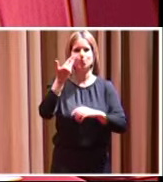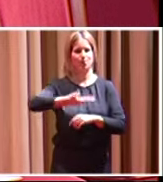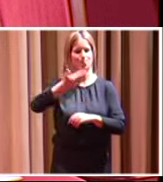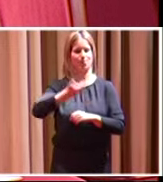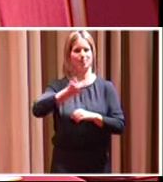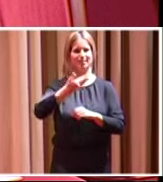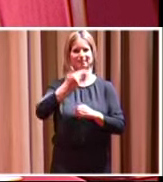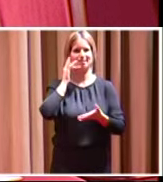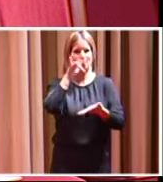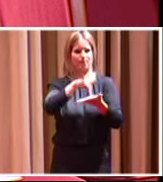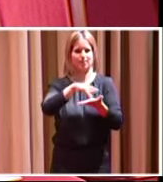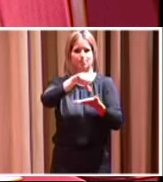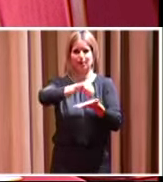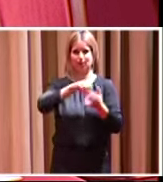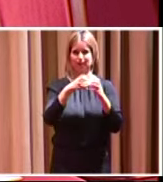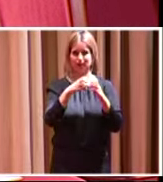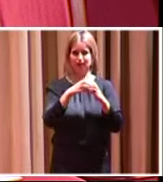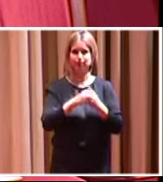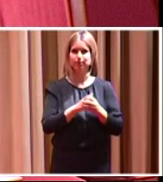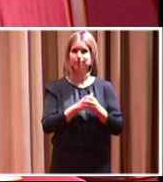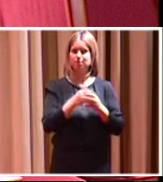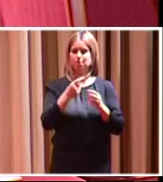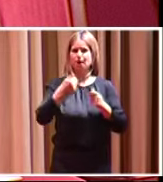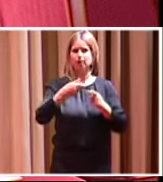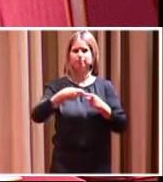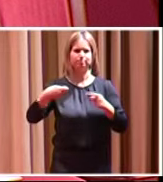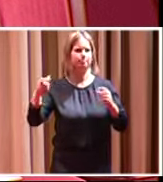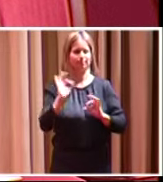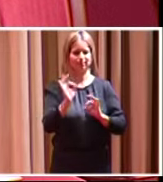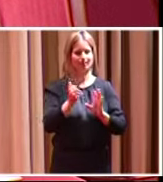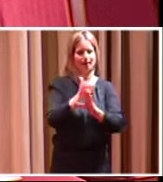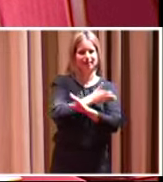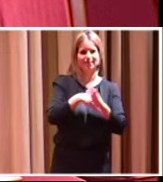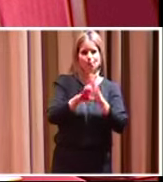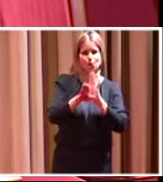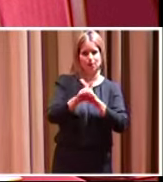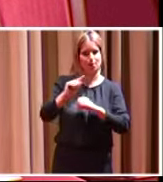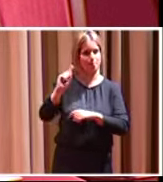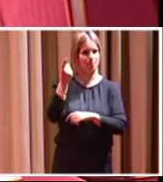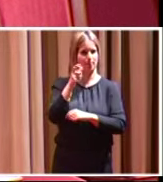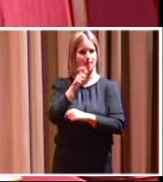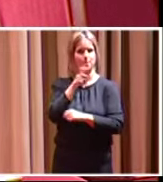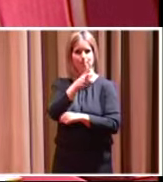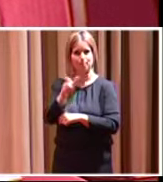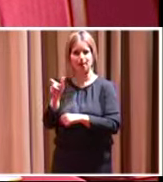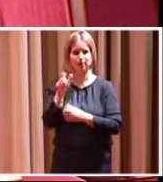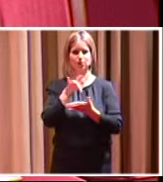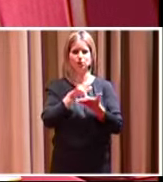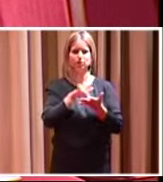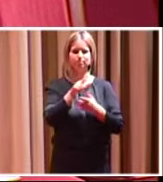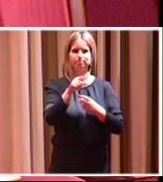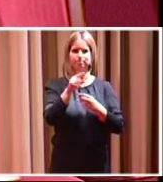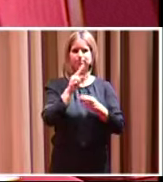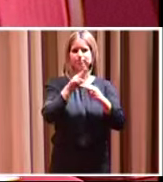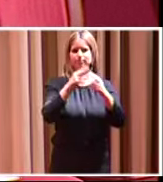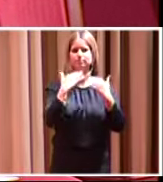el calendario de nuestra ciudad. Y sin más dilación, antes de seguir con mis primeras palabras, paso a llamar a este